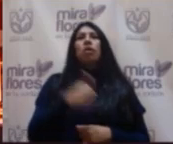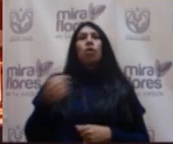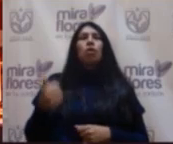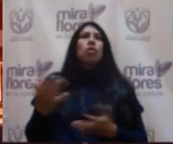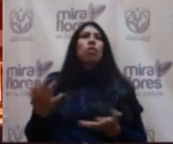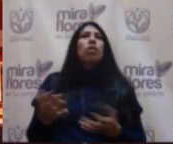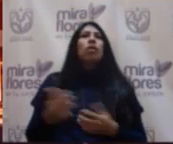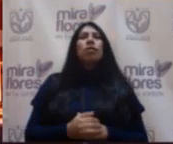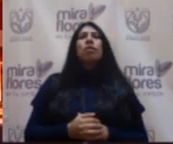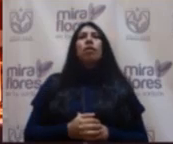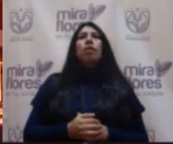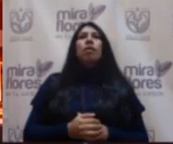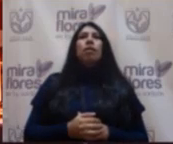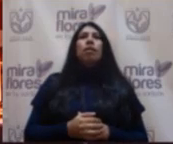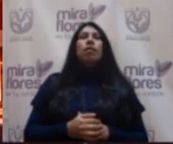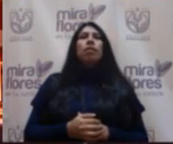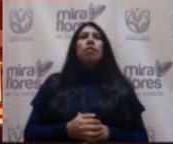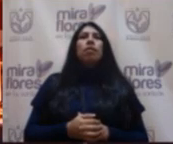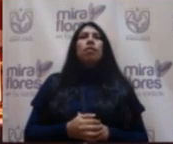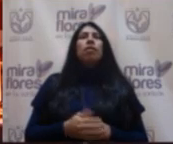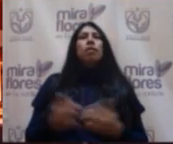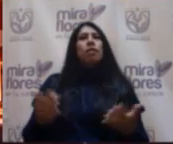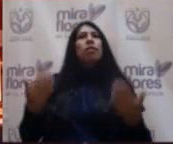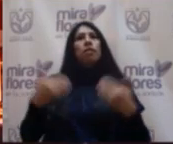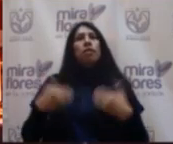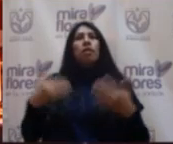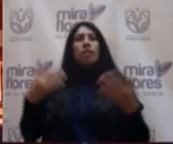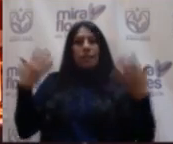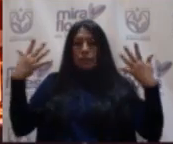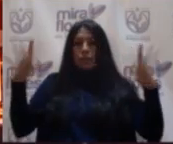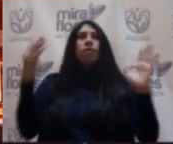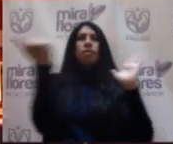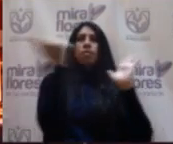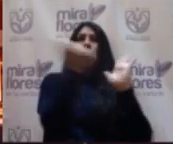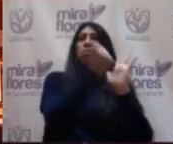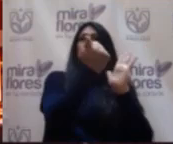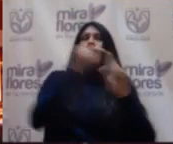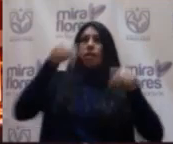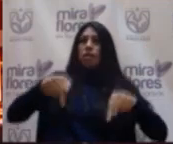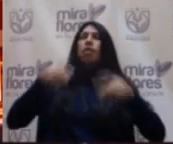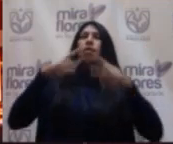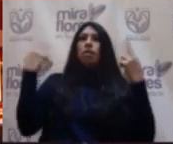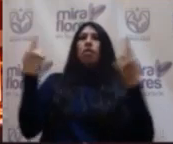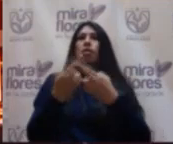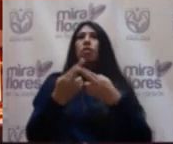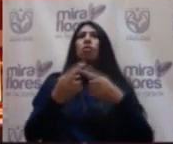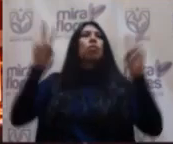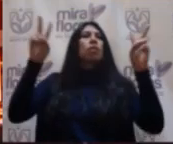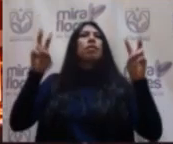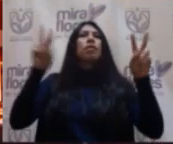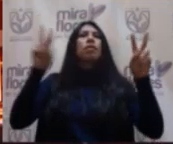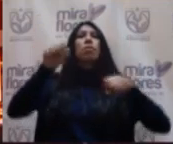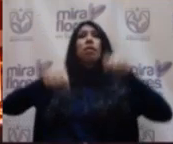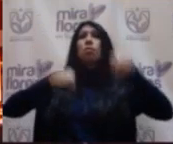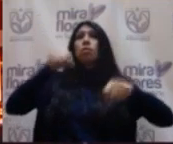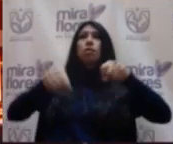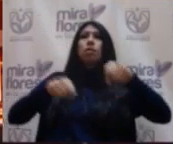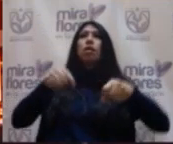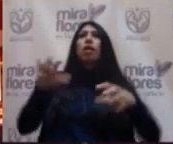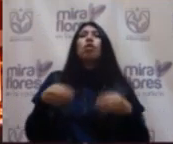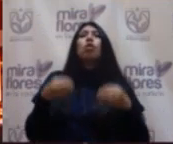de tener, algo que se ha aprobado aquí en el Consejo, este tema de las bicicletas como